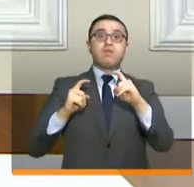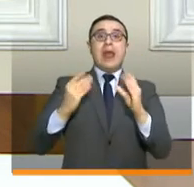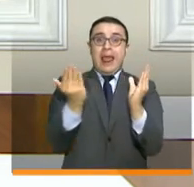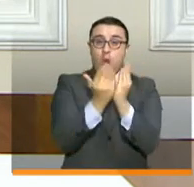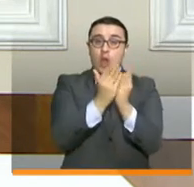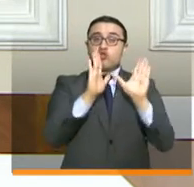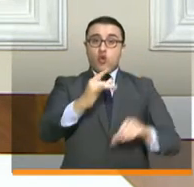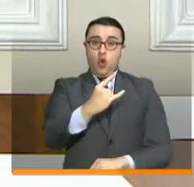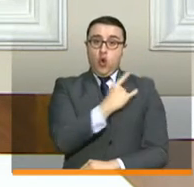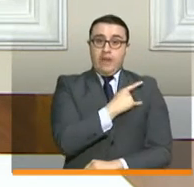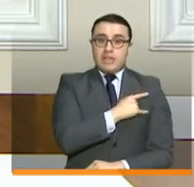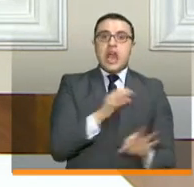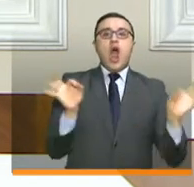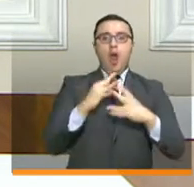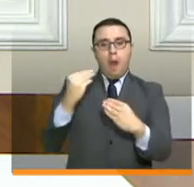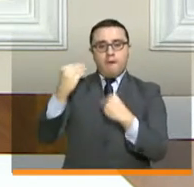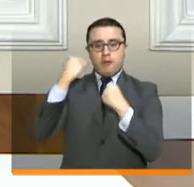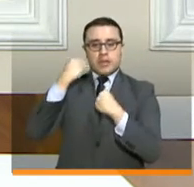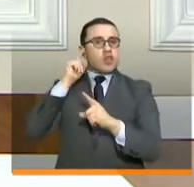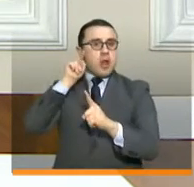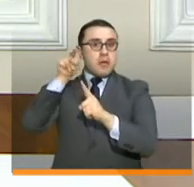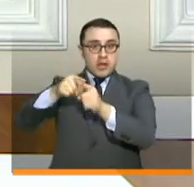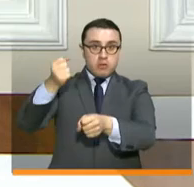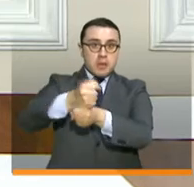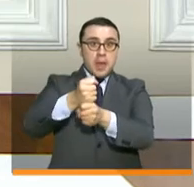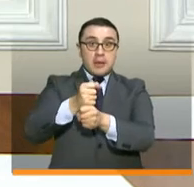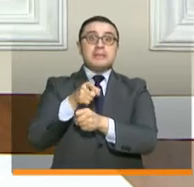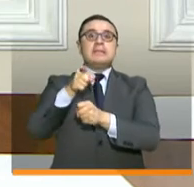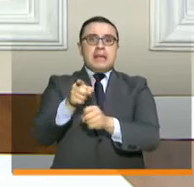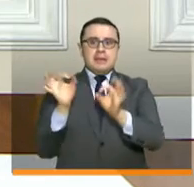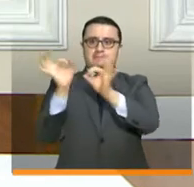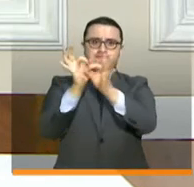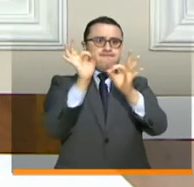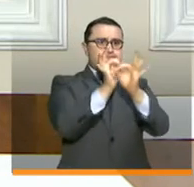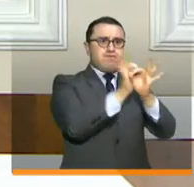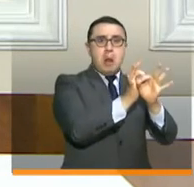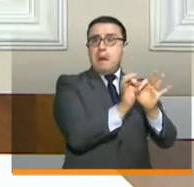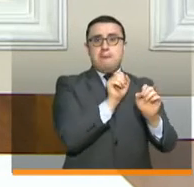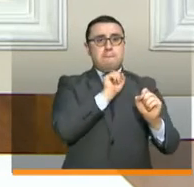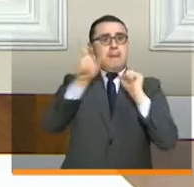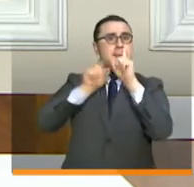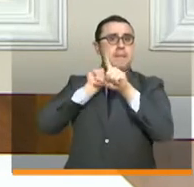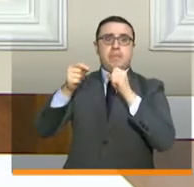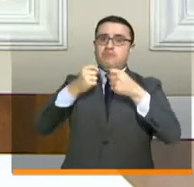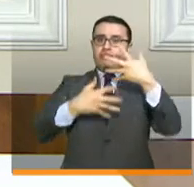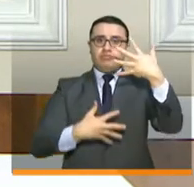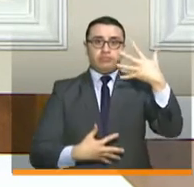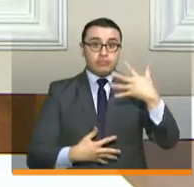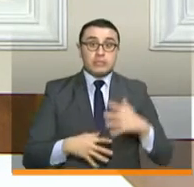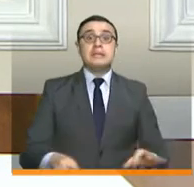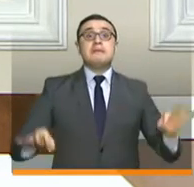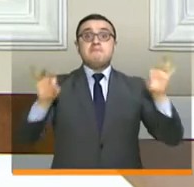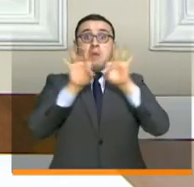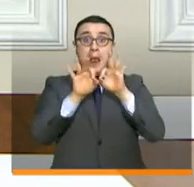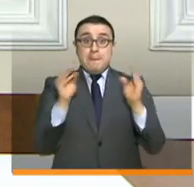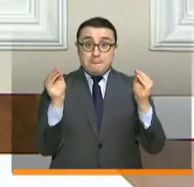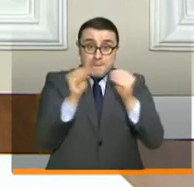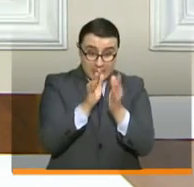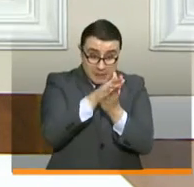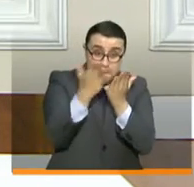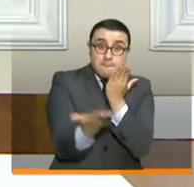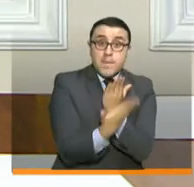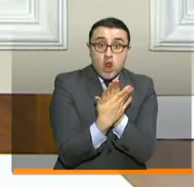y formación para el trabajo. Son nichos frente a los cuales hay muchas preguntas y creo que los bioprotocolos se han venido aplicando con